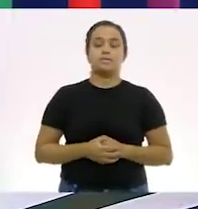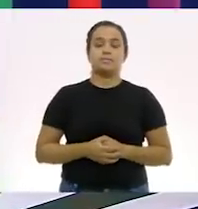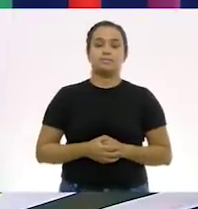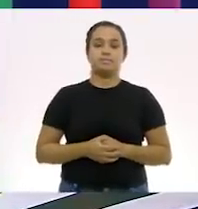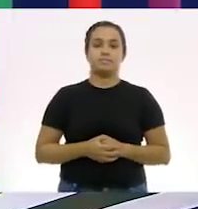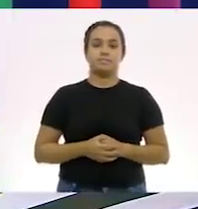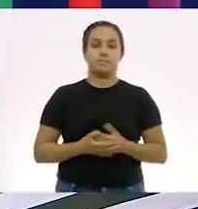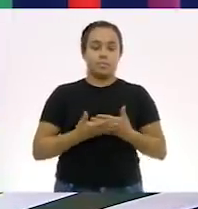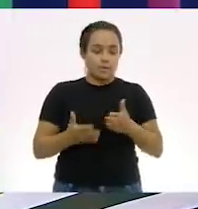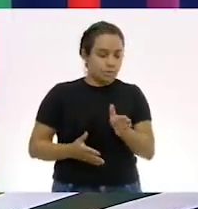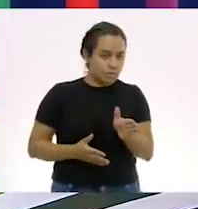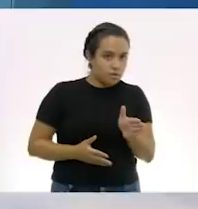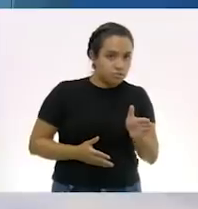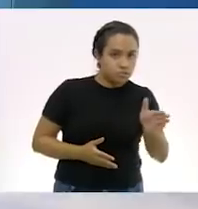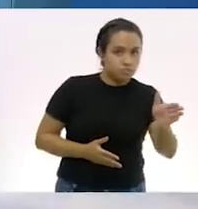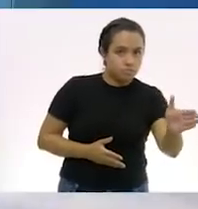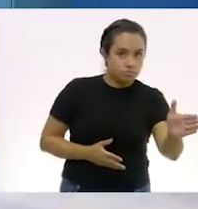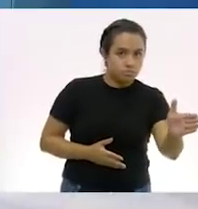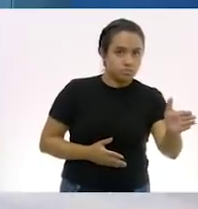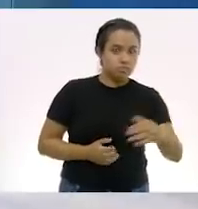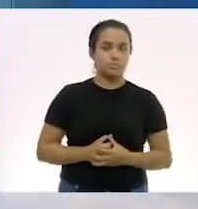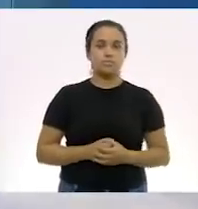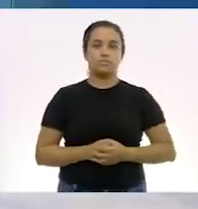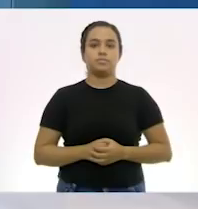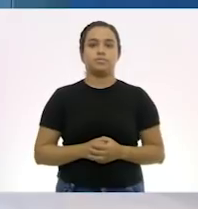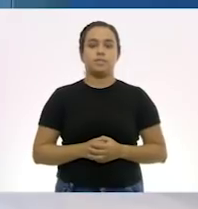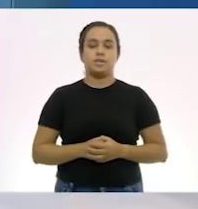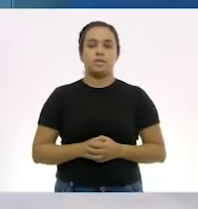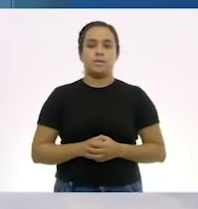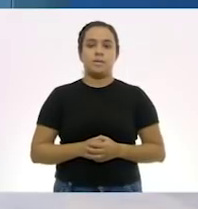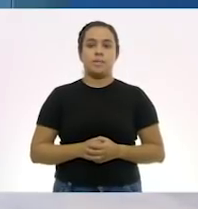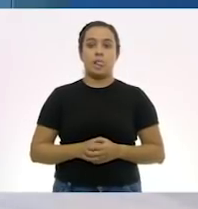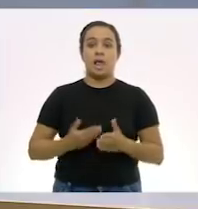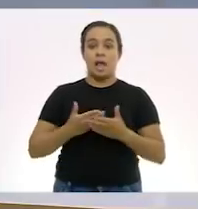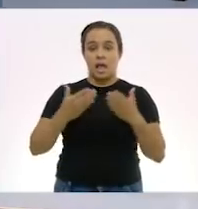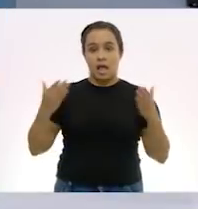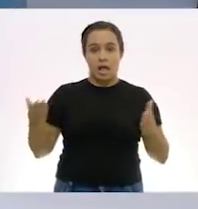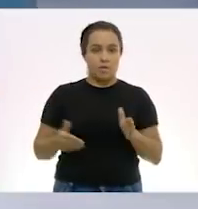movimiento repitiendo los ocho desplazamientos. Es hacia adelante,